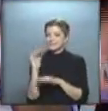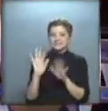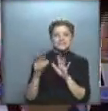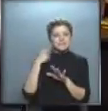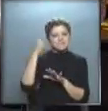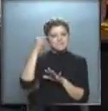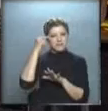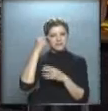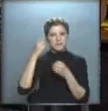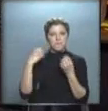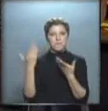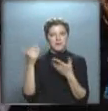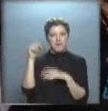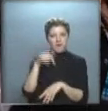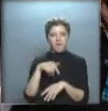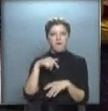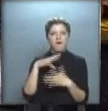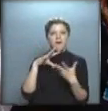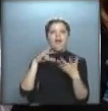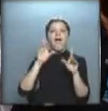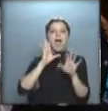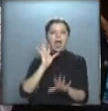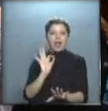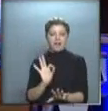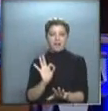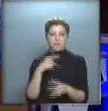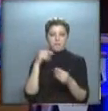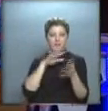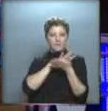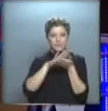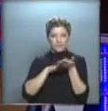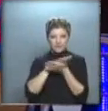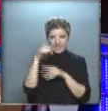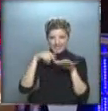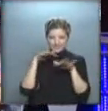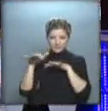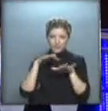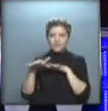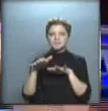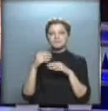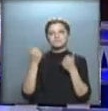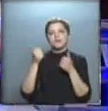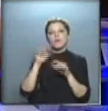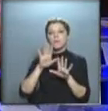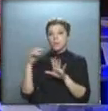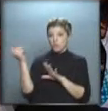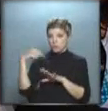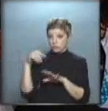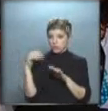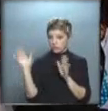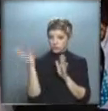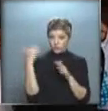dije, bueno, vamos a tratar de hacer algo como para mejorar esto, ¿no? O sea, porque me parece que... ¿Cómo vinieron? ¿En el mismo